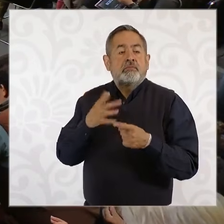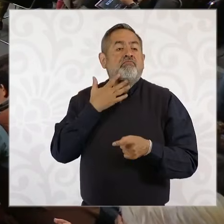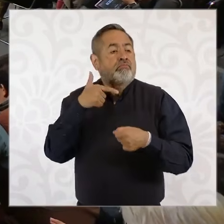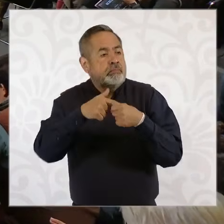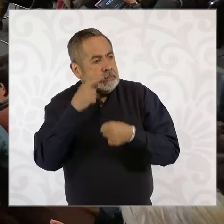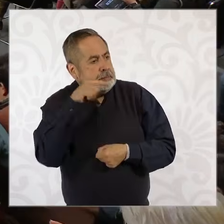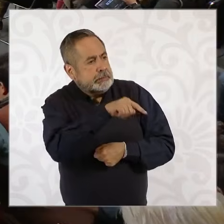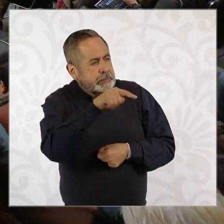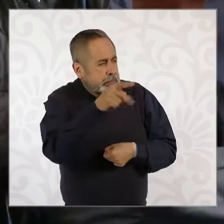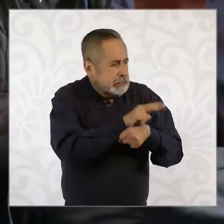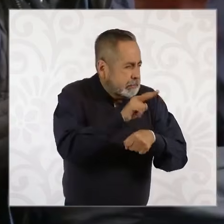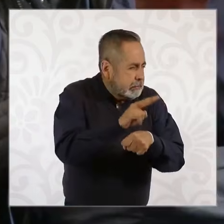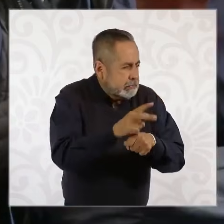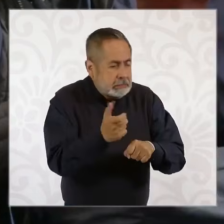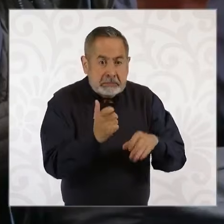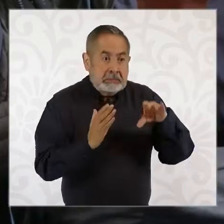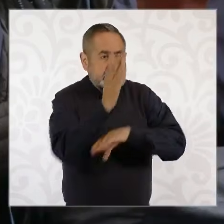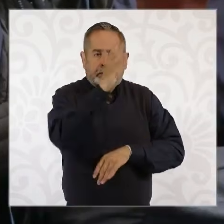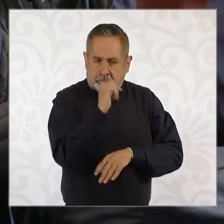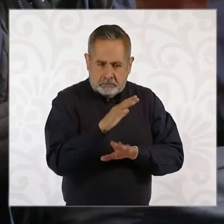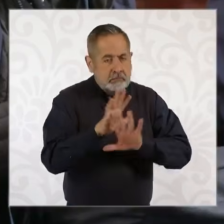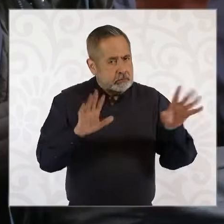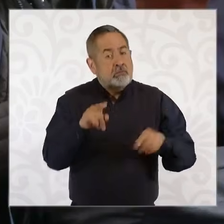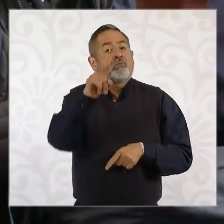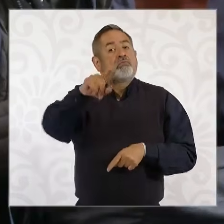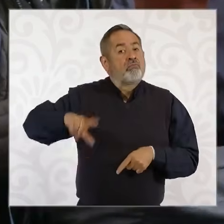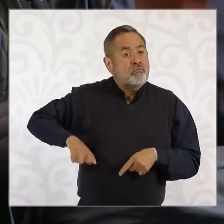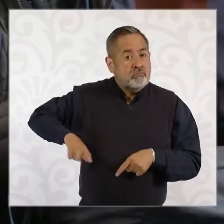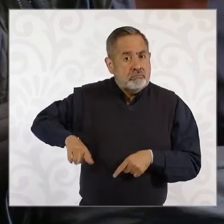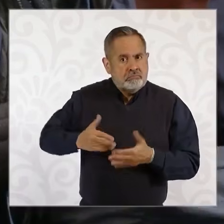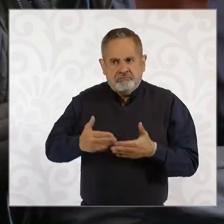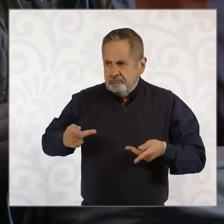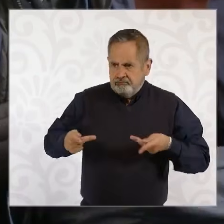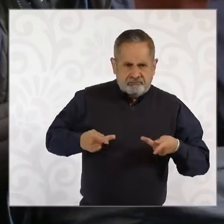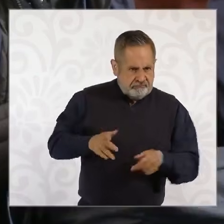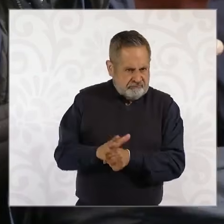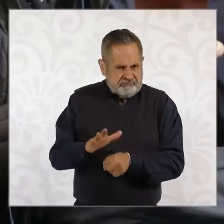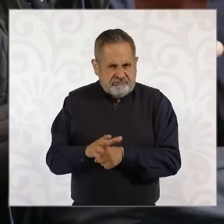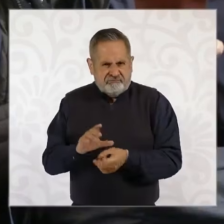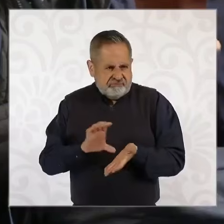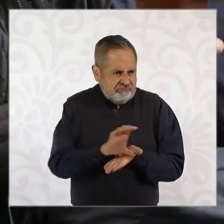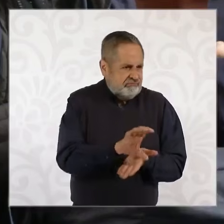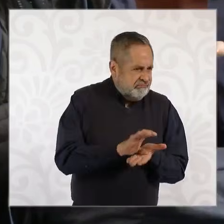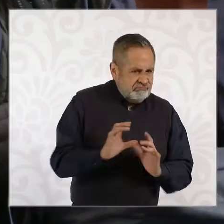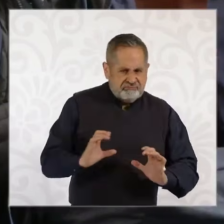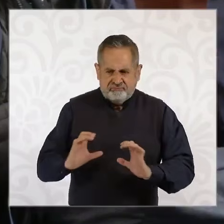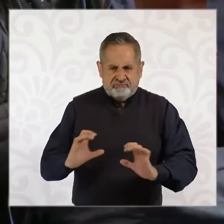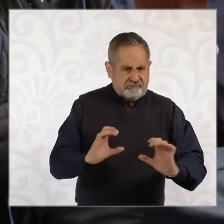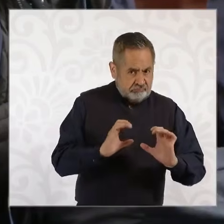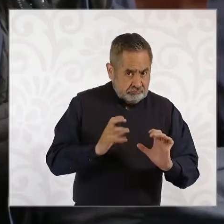gasolineras, hasta qué punto su gobierno estaría preparado para seguir pues amortiguando estas alzas en